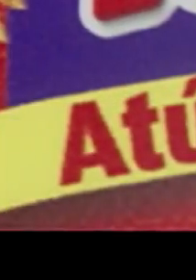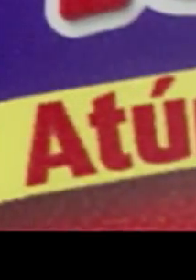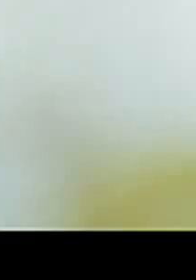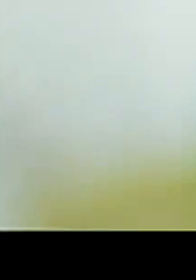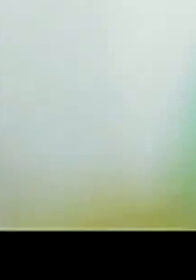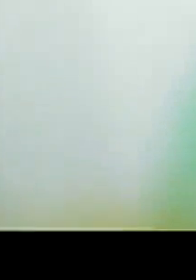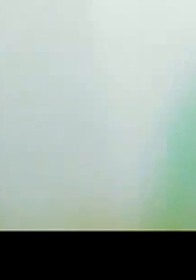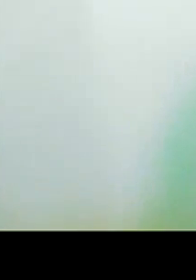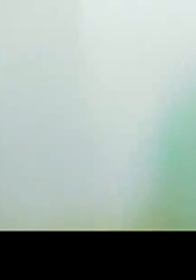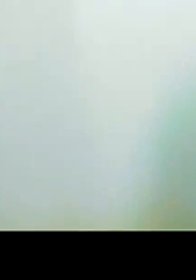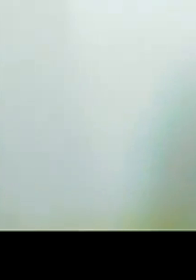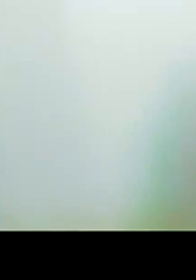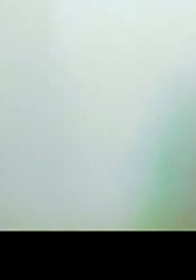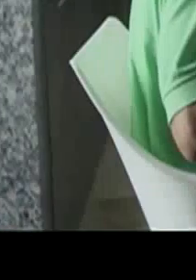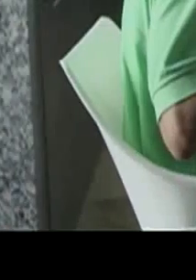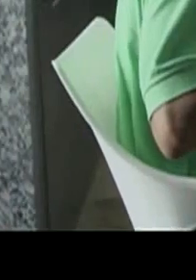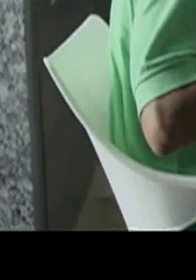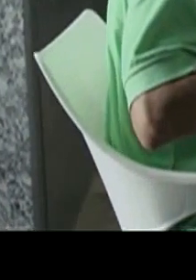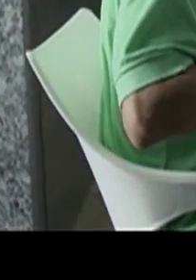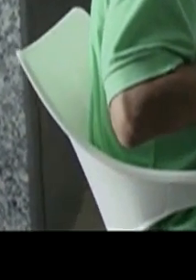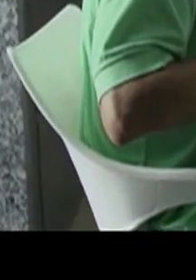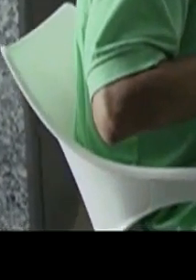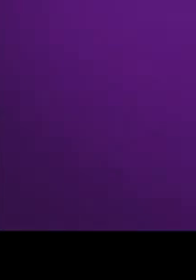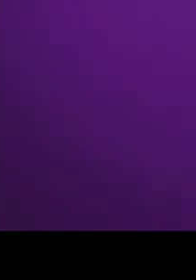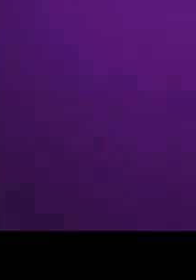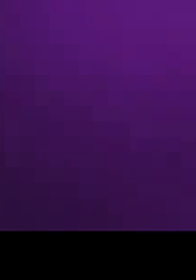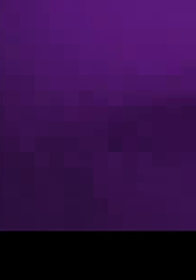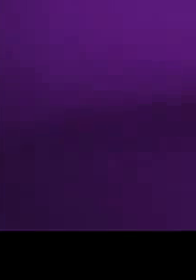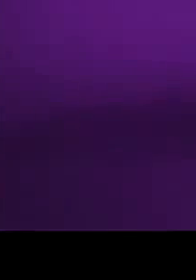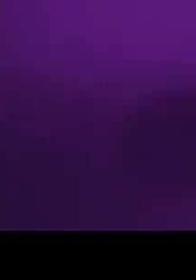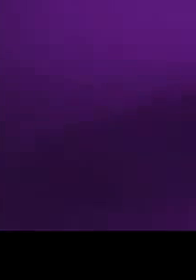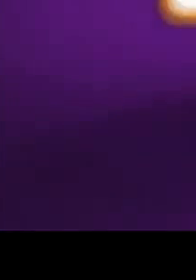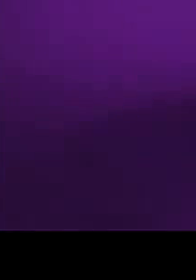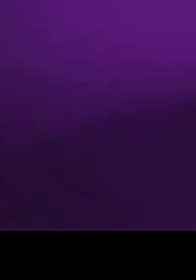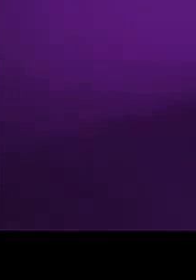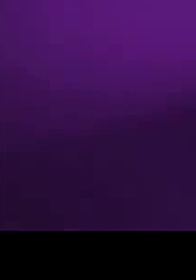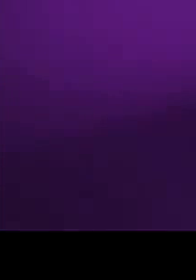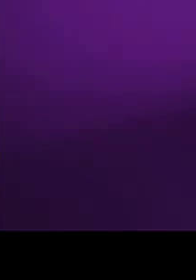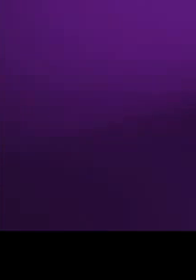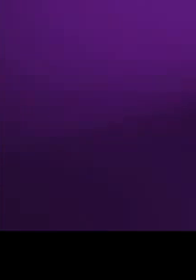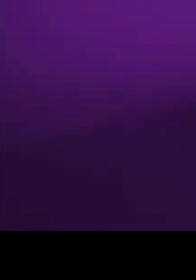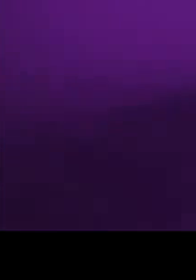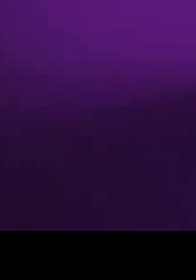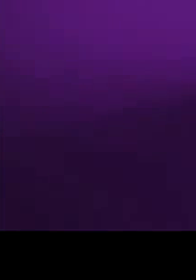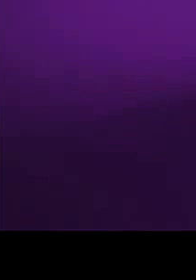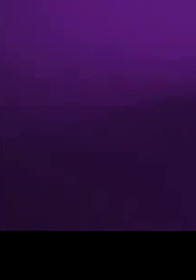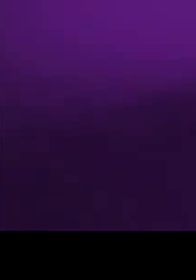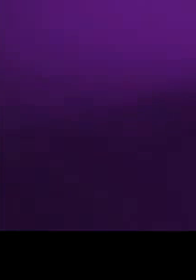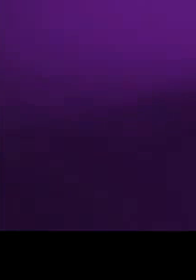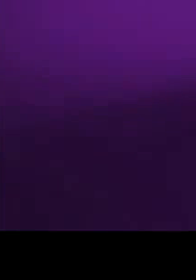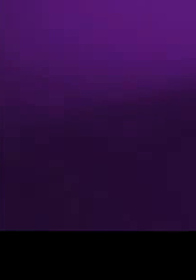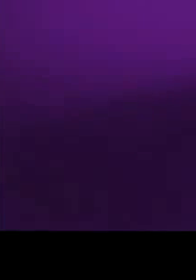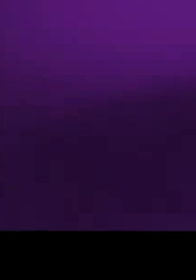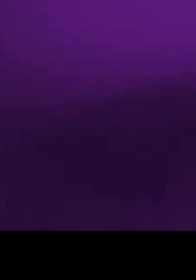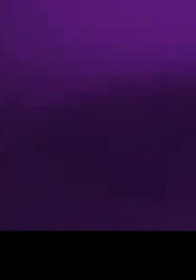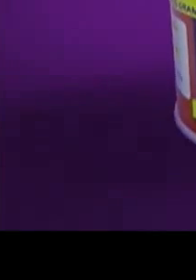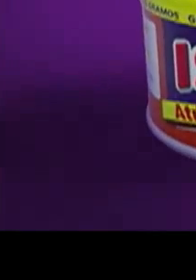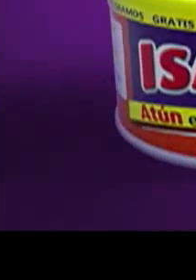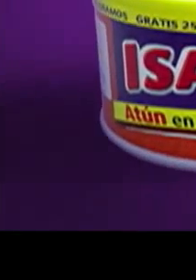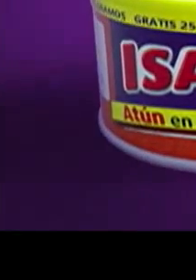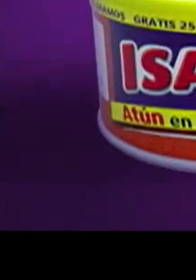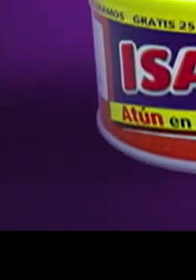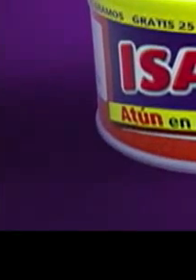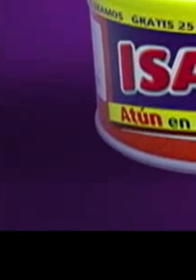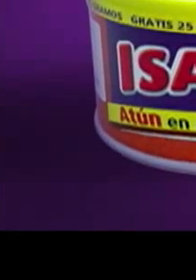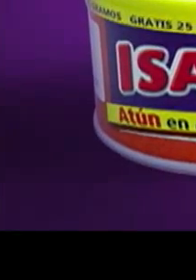de girasol. Porque ahora comer sano es comer rico. Por donde la mires, esta promoción te da más cantidad, más calidad, más lomitos al